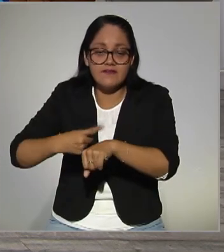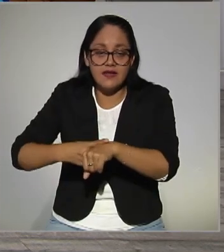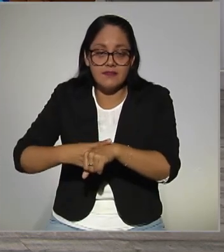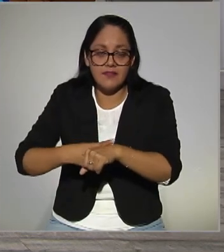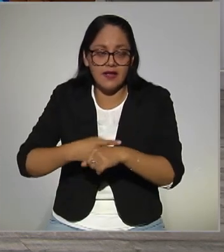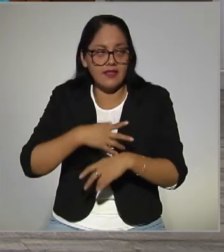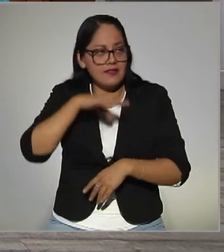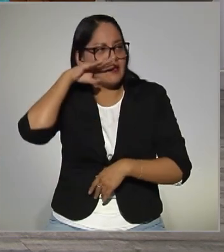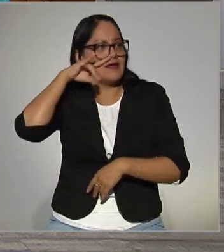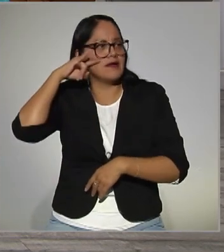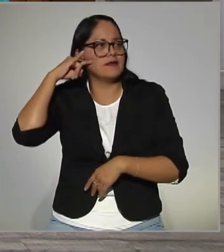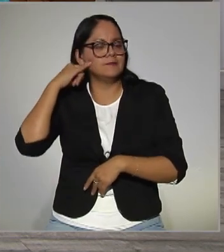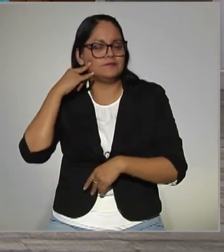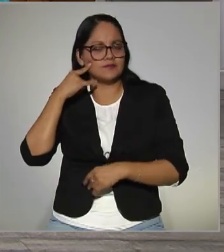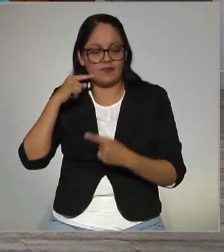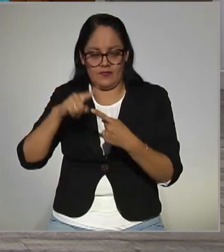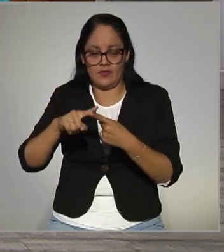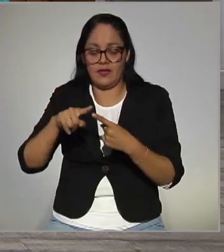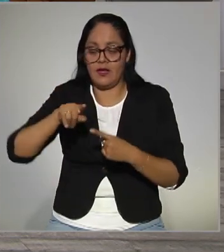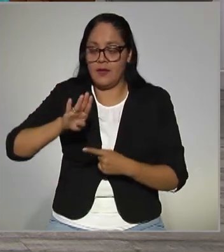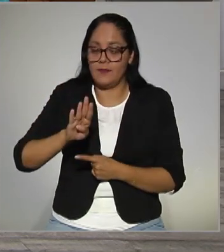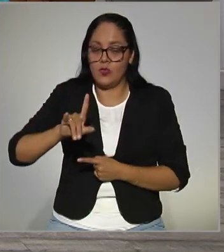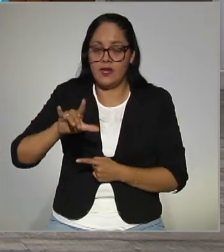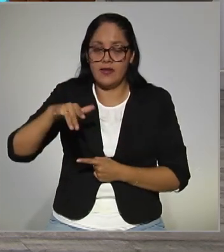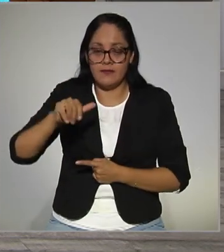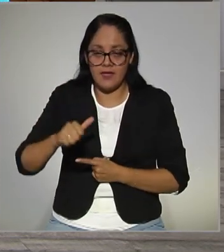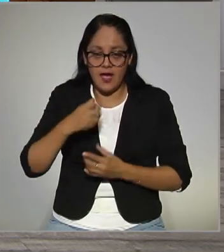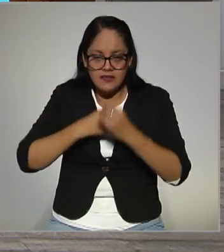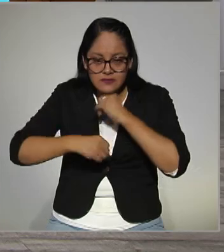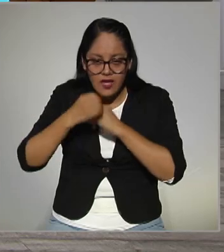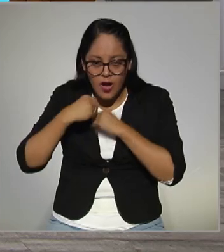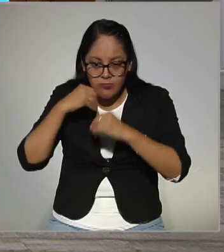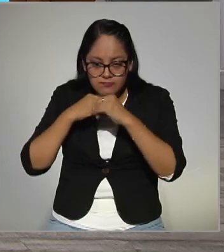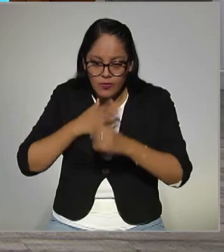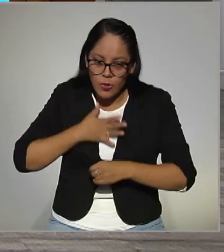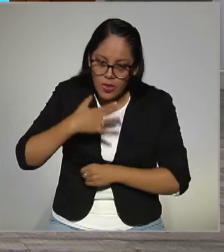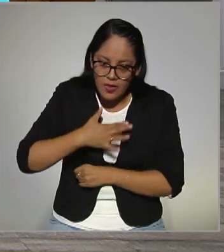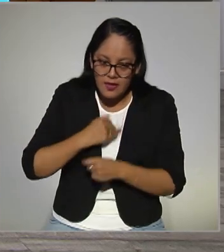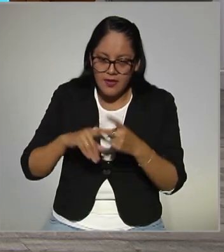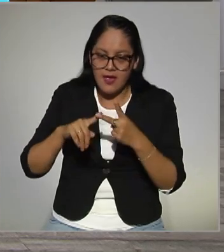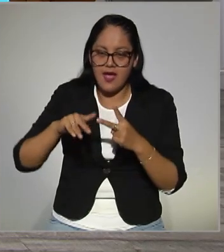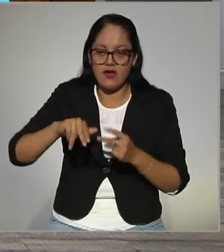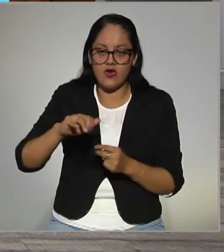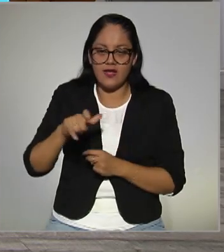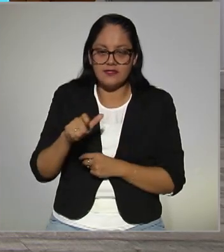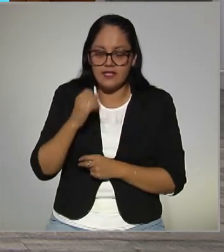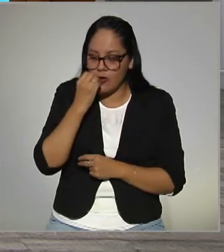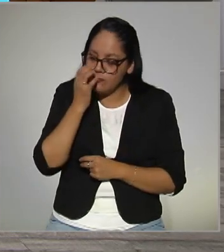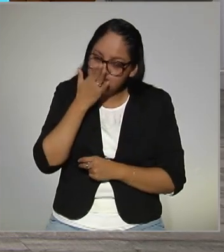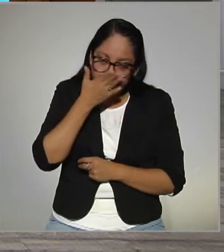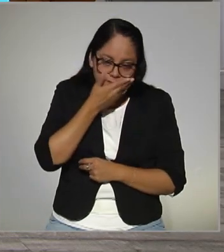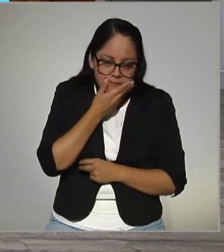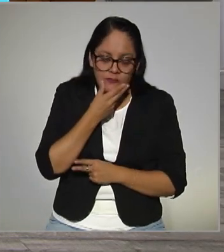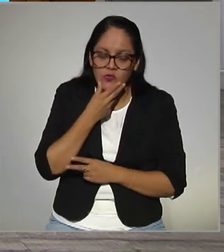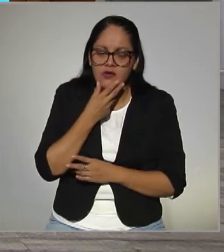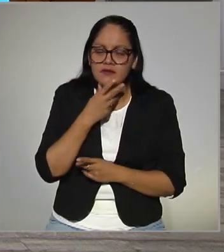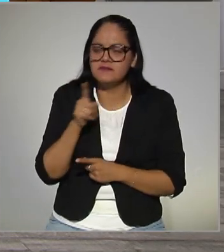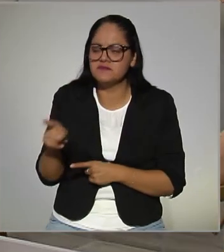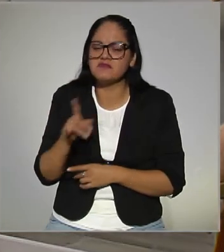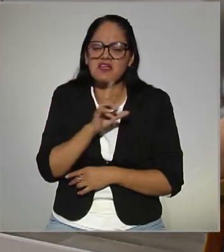un efecto físico en la salud de las personas que tienen resentimiento. ¿Cómo se